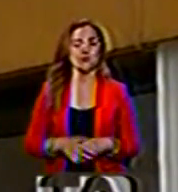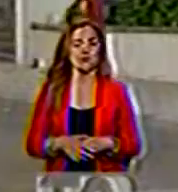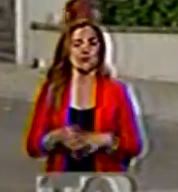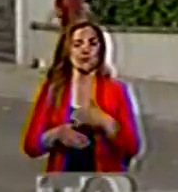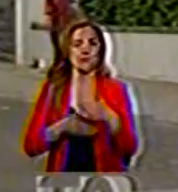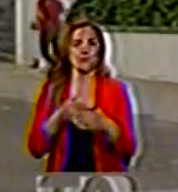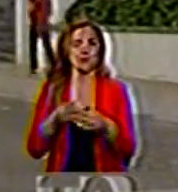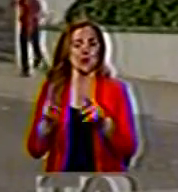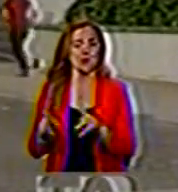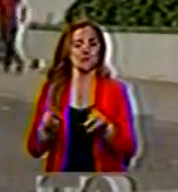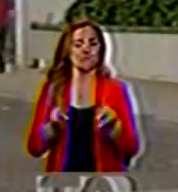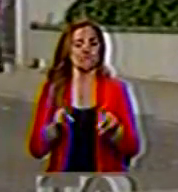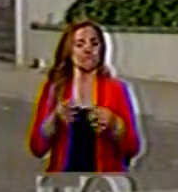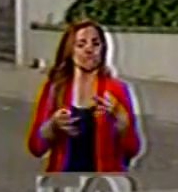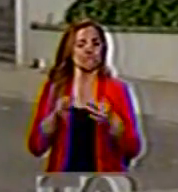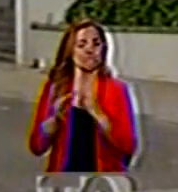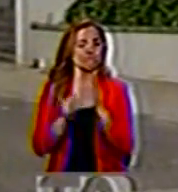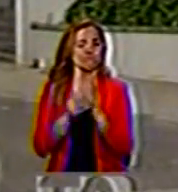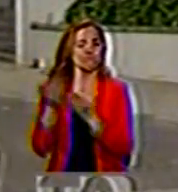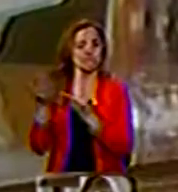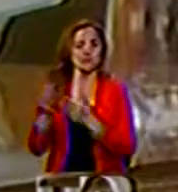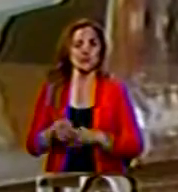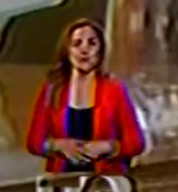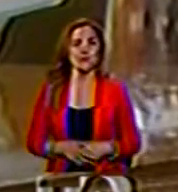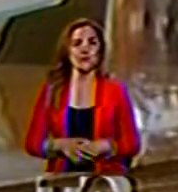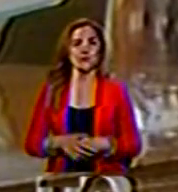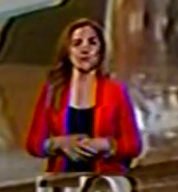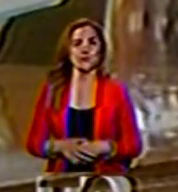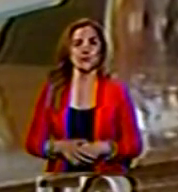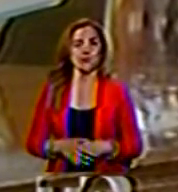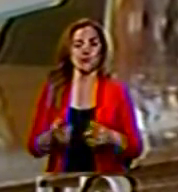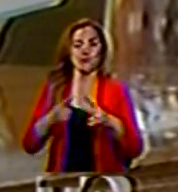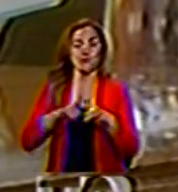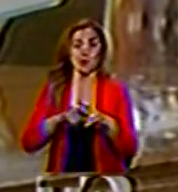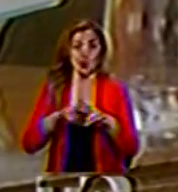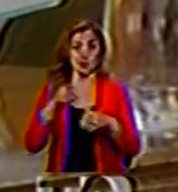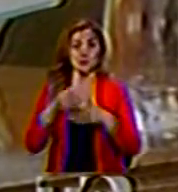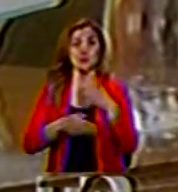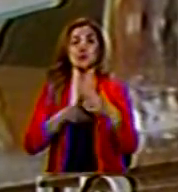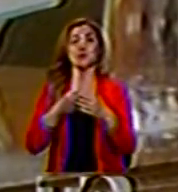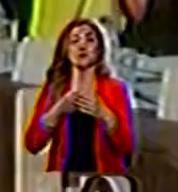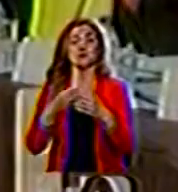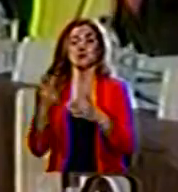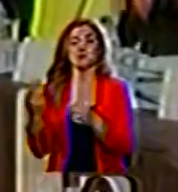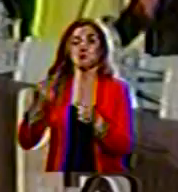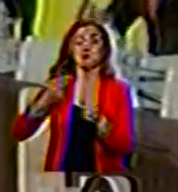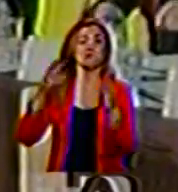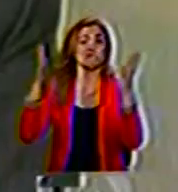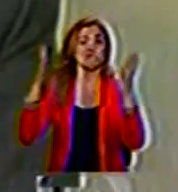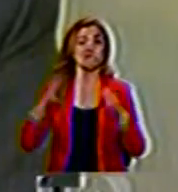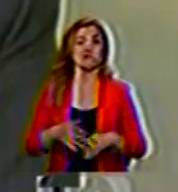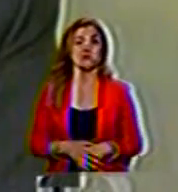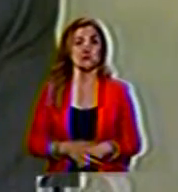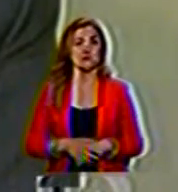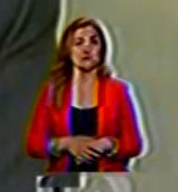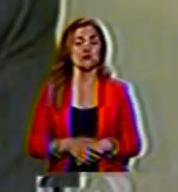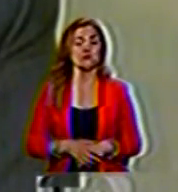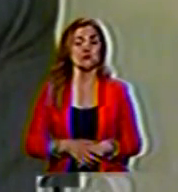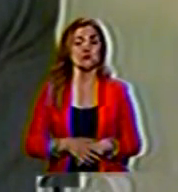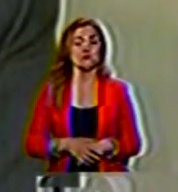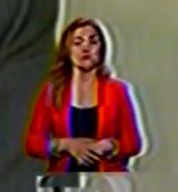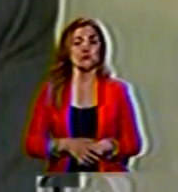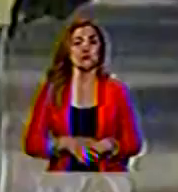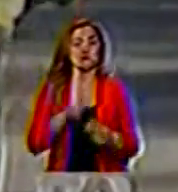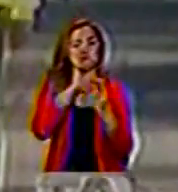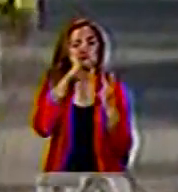audiencia preparatoria de juicio contra Alvarado. Esta se instalará y se llevará a cabo en ausencia del sospechoso. Incluso por el